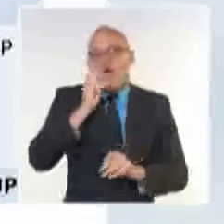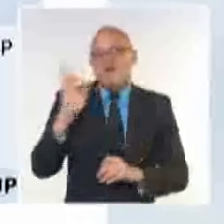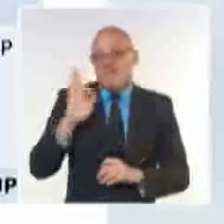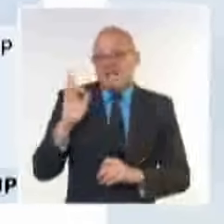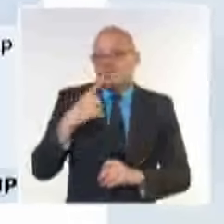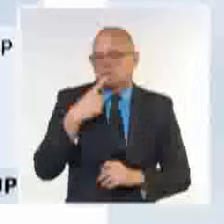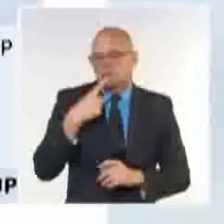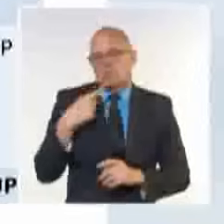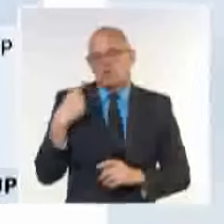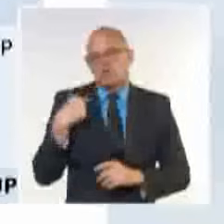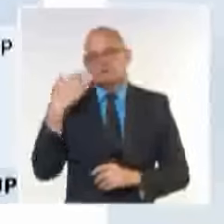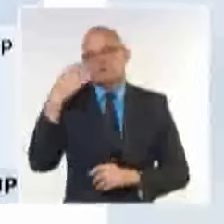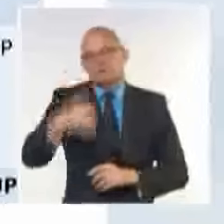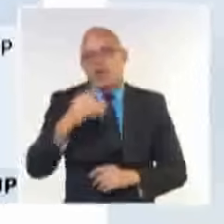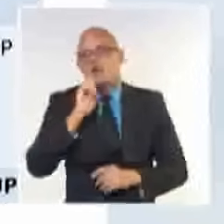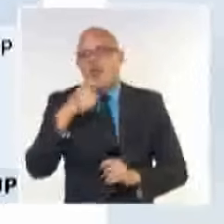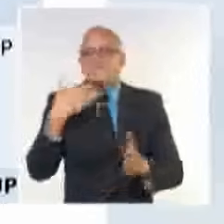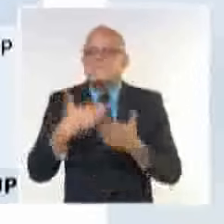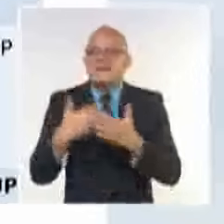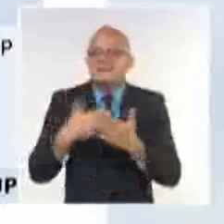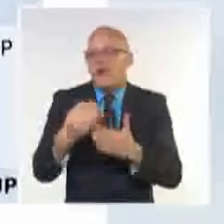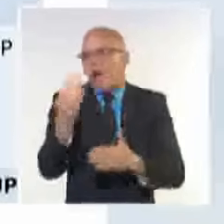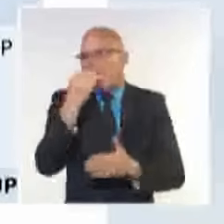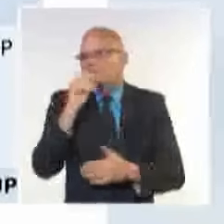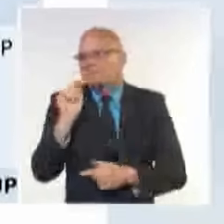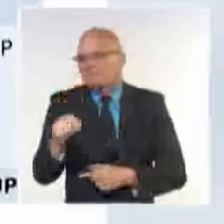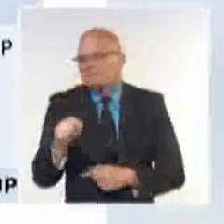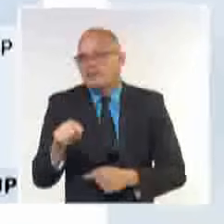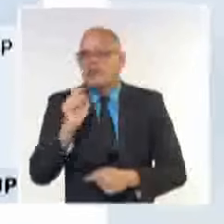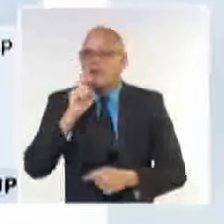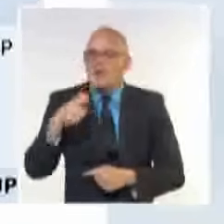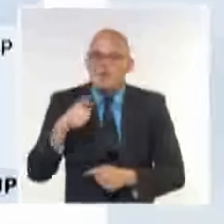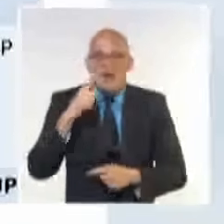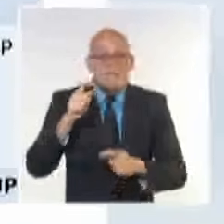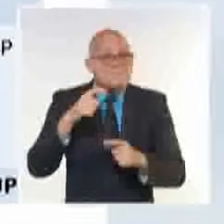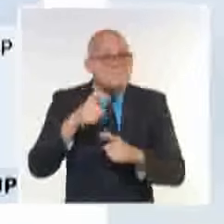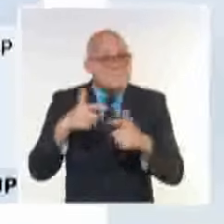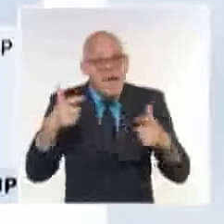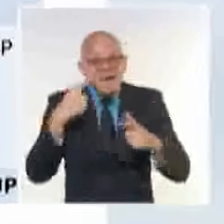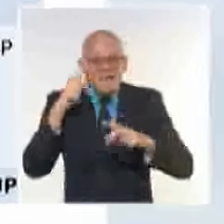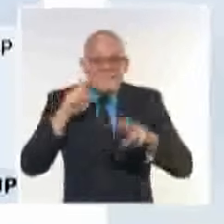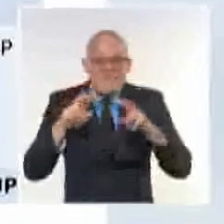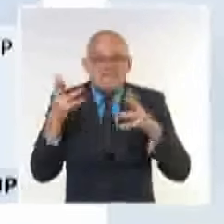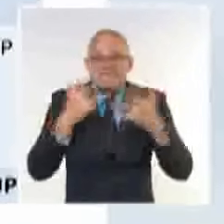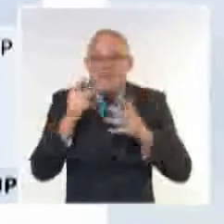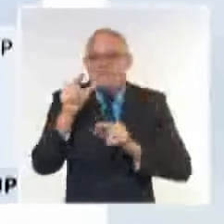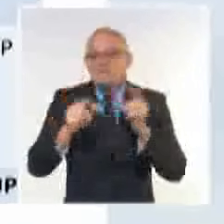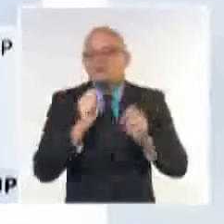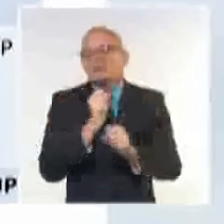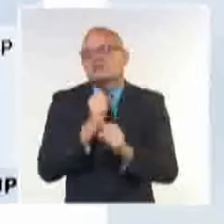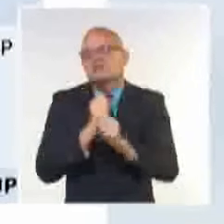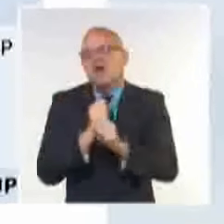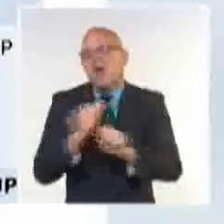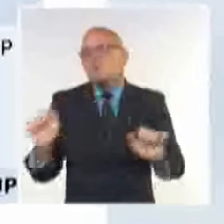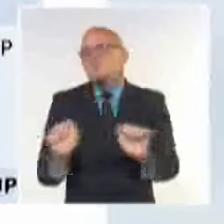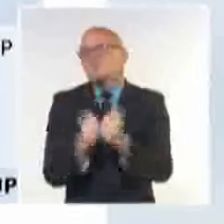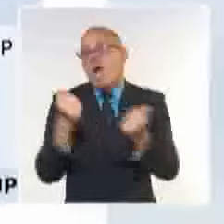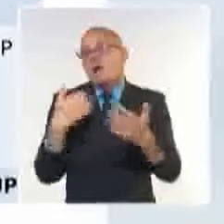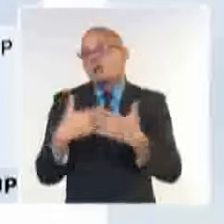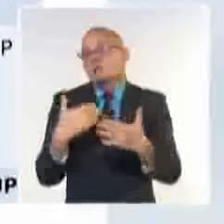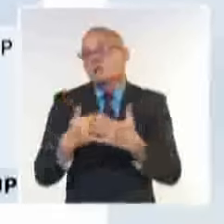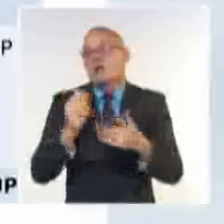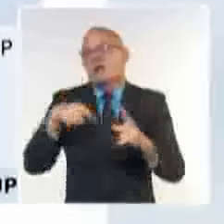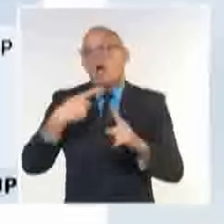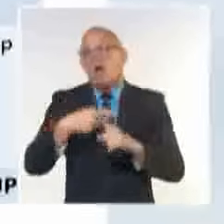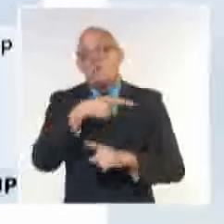grupo de la industria alimentaria, es decir, fundamentalmente Cadena Cubana del Pan y la refinería de aceite de Santiago de Cuba. ¿Sancionaron y ya no hicieron nada más,